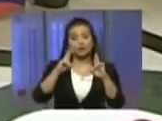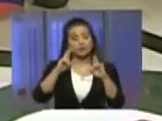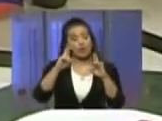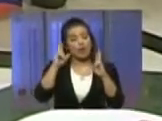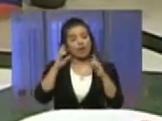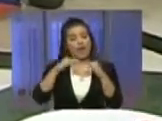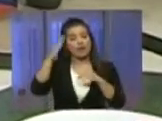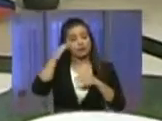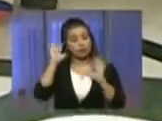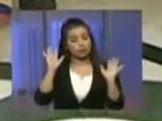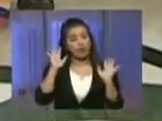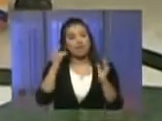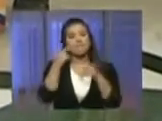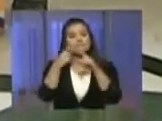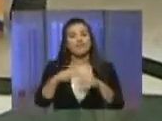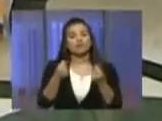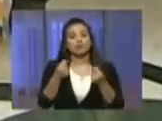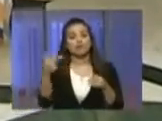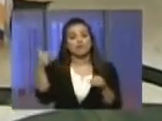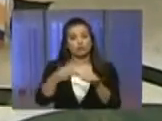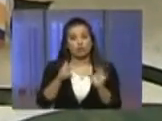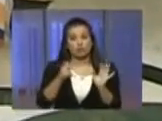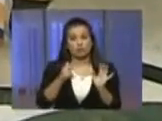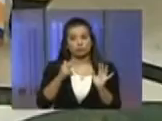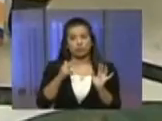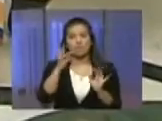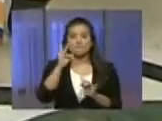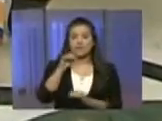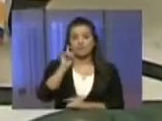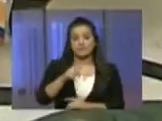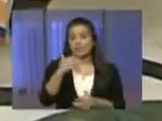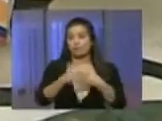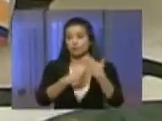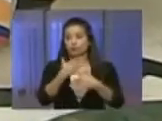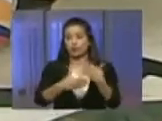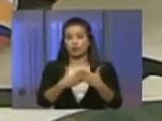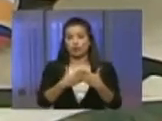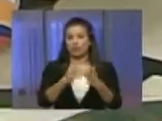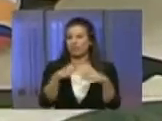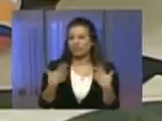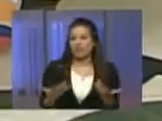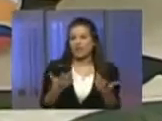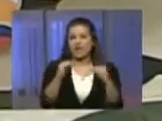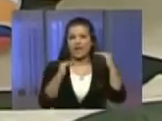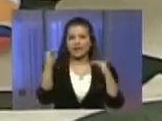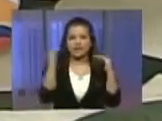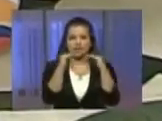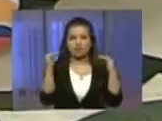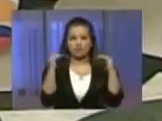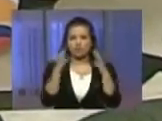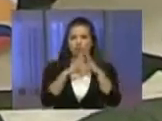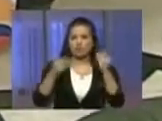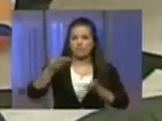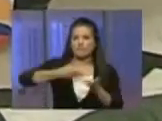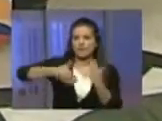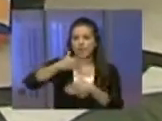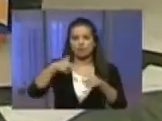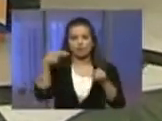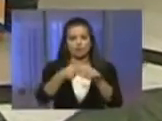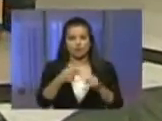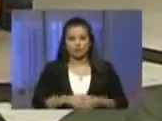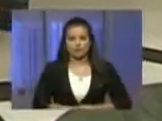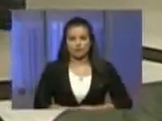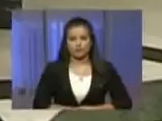del precio del petróleo y en un proceso de equilibrio de los mercados petroleros